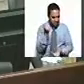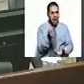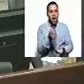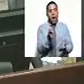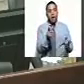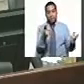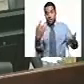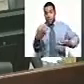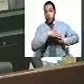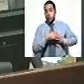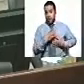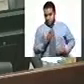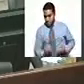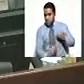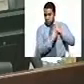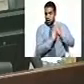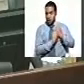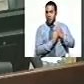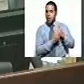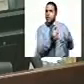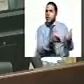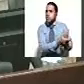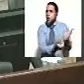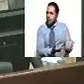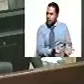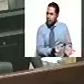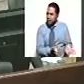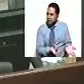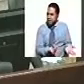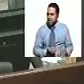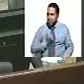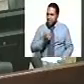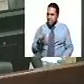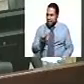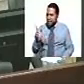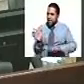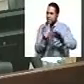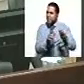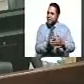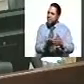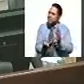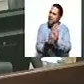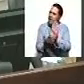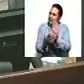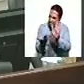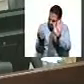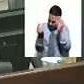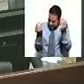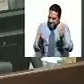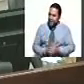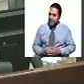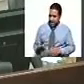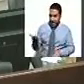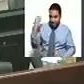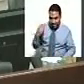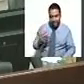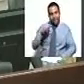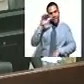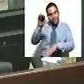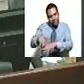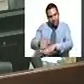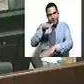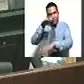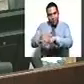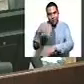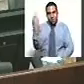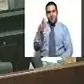recursos públicos son para garantizar, como lo pretendía el proyecto originalmente, y yo por eso vuelvo y le hago un llamado a la doctora María